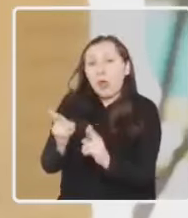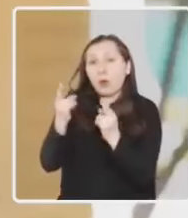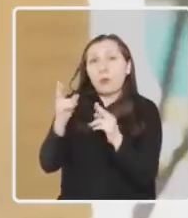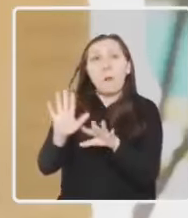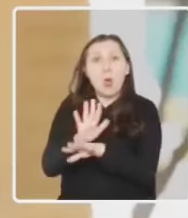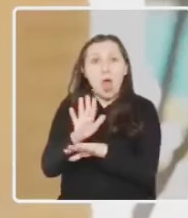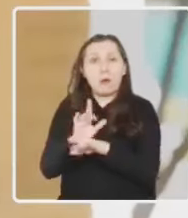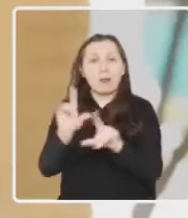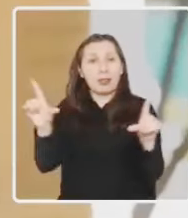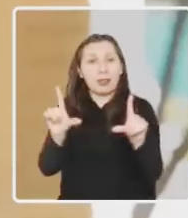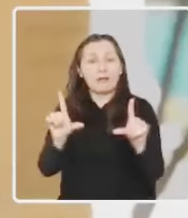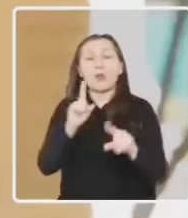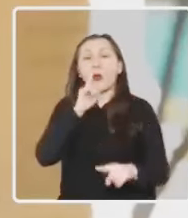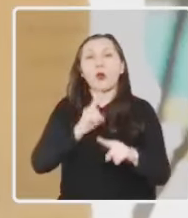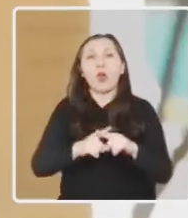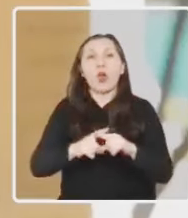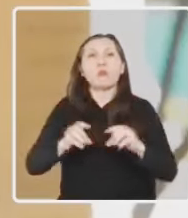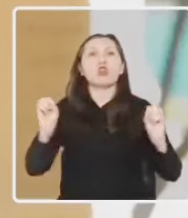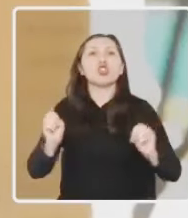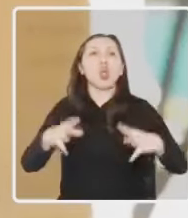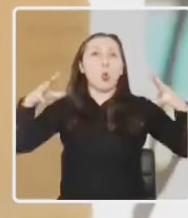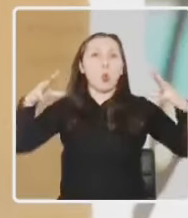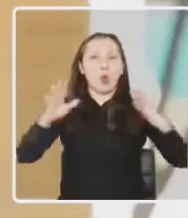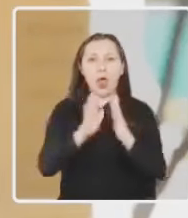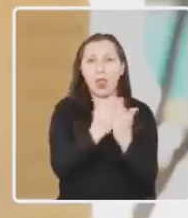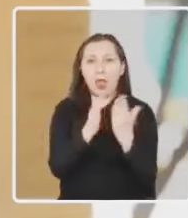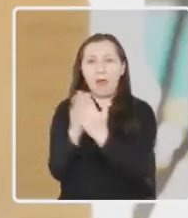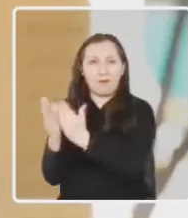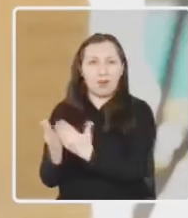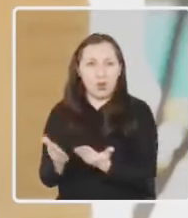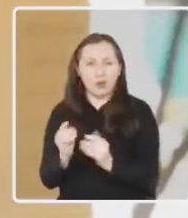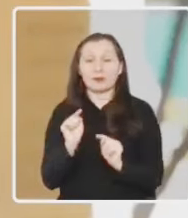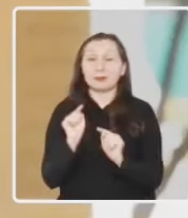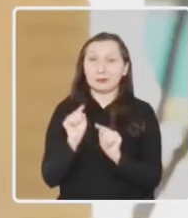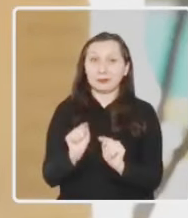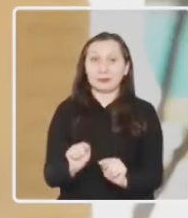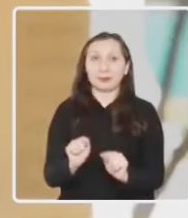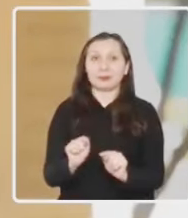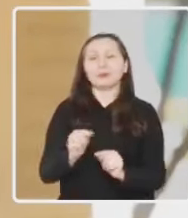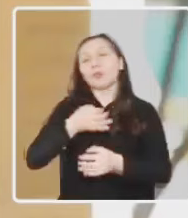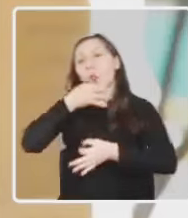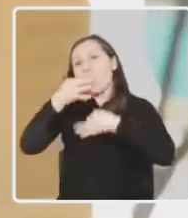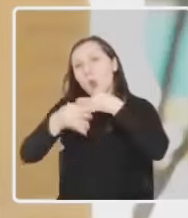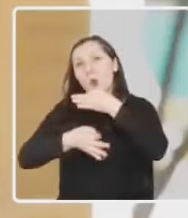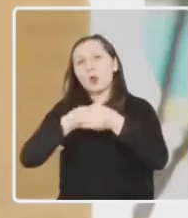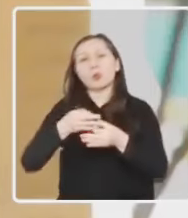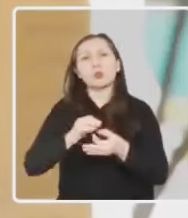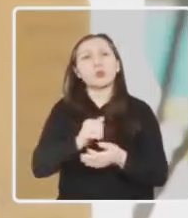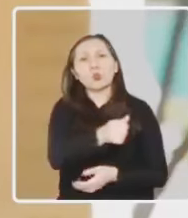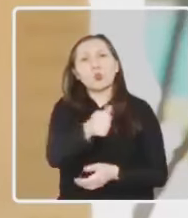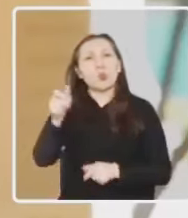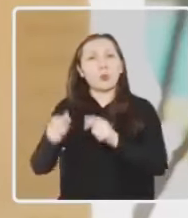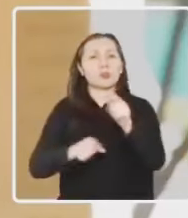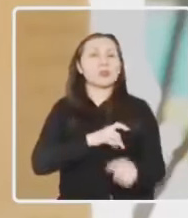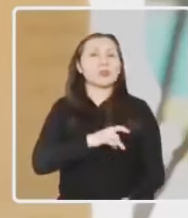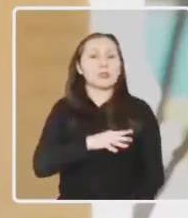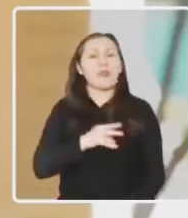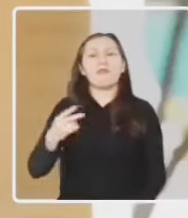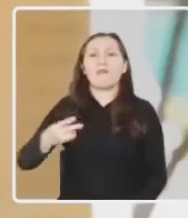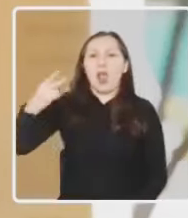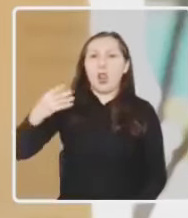de programas, que se llamaba El Show de los Libros, en donde le contaba a todos los chilenos y chilenas el